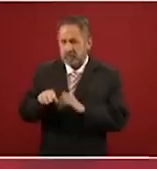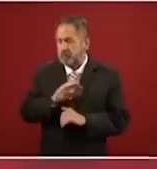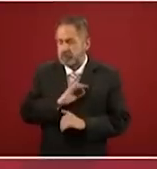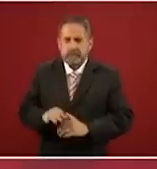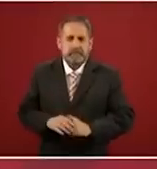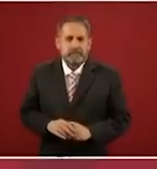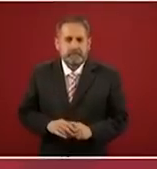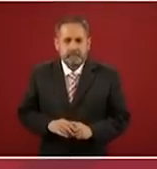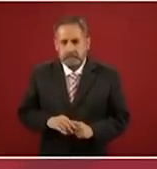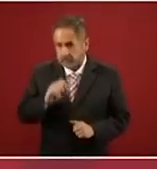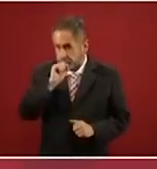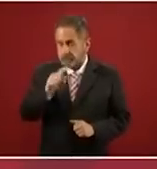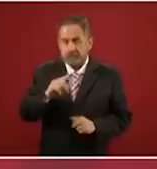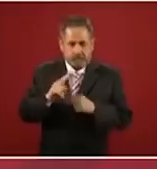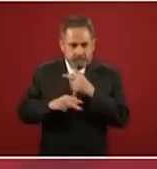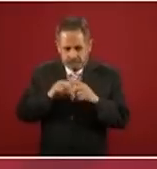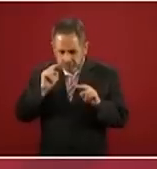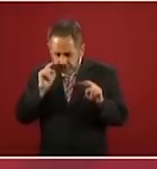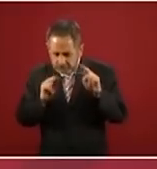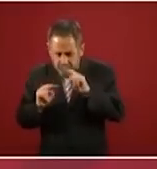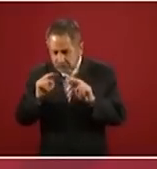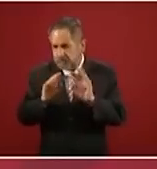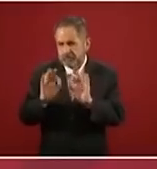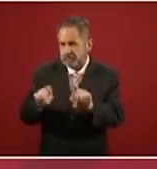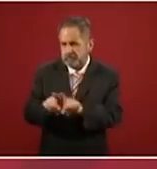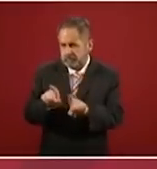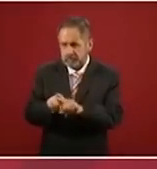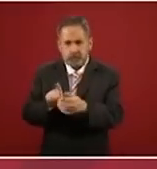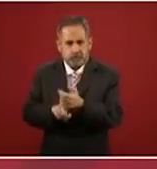también eso se está viendo y